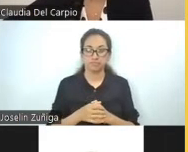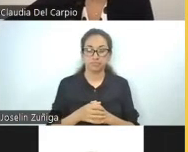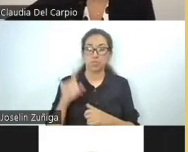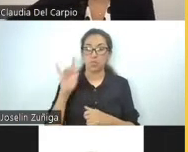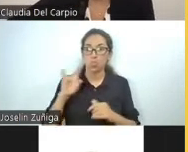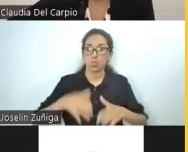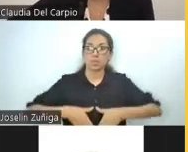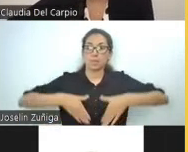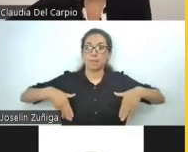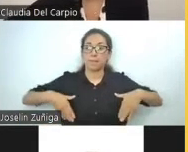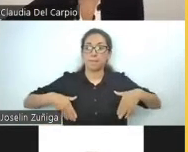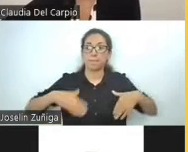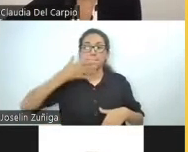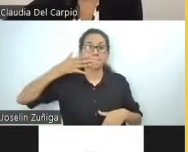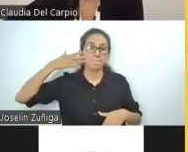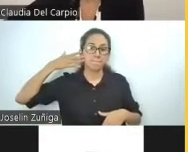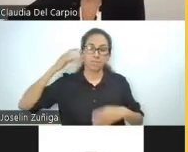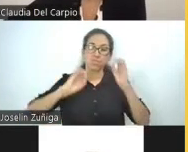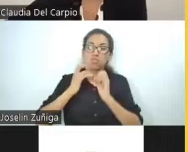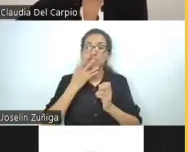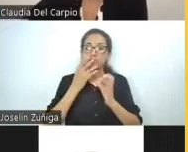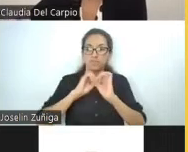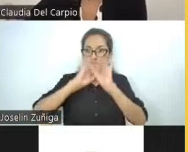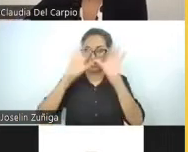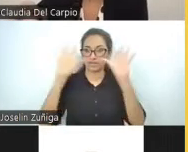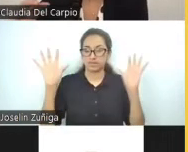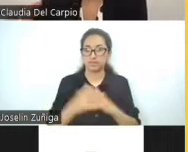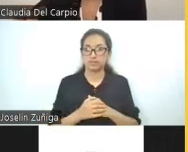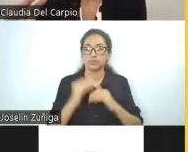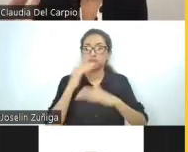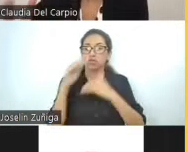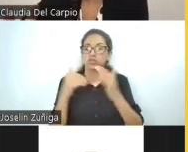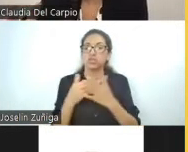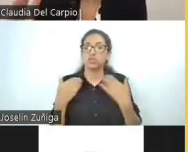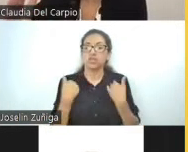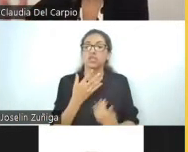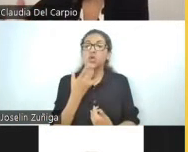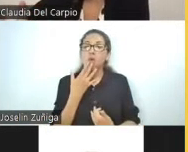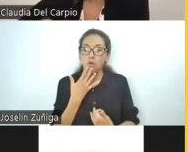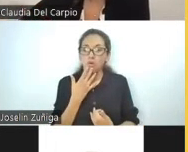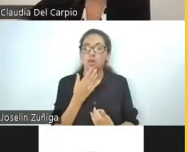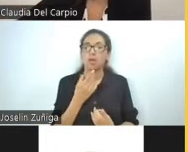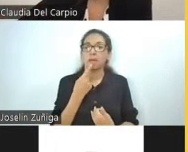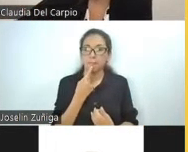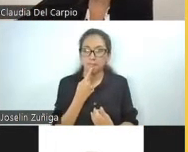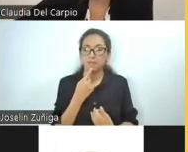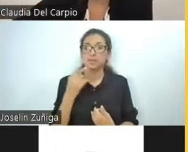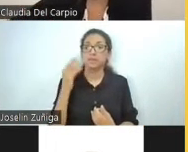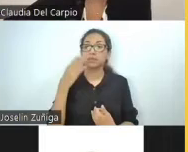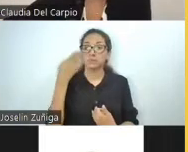ropa interior blanca o de colores claros. Bueno, todo lo que tenga olor, color y sabor puede